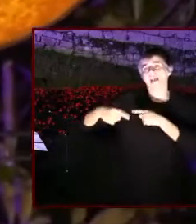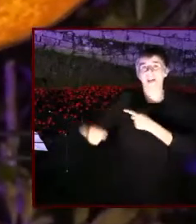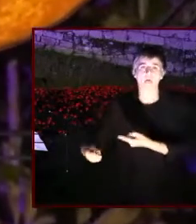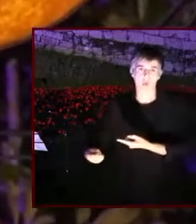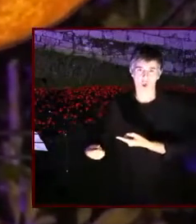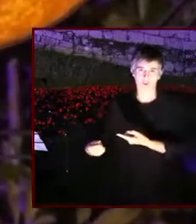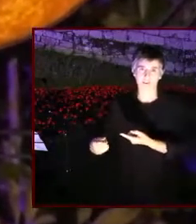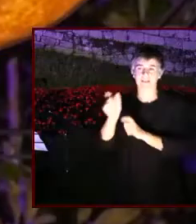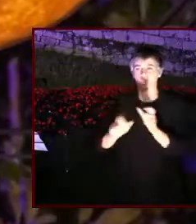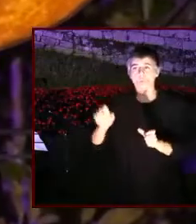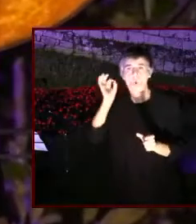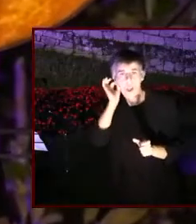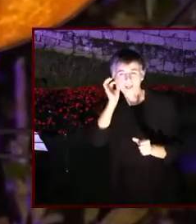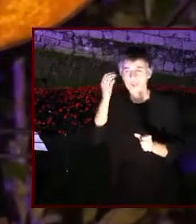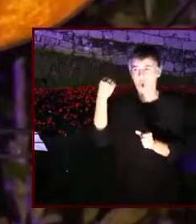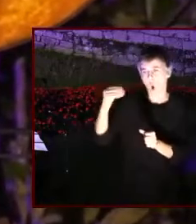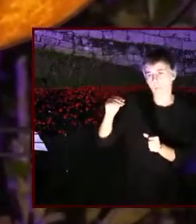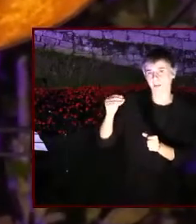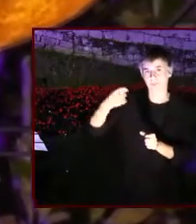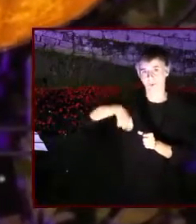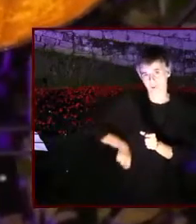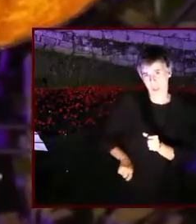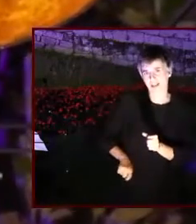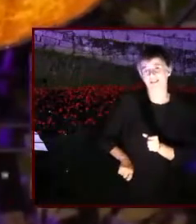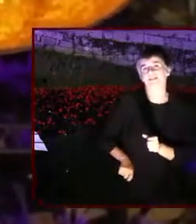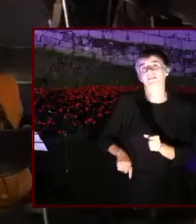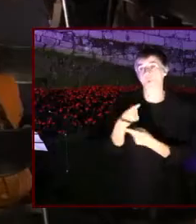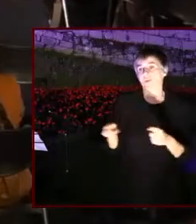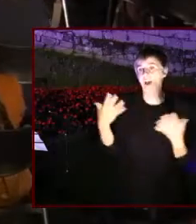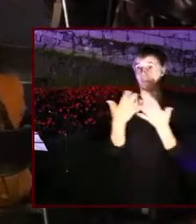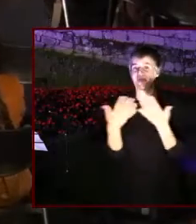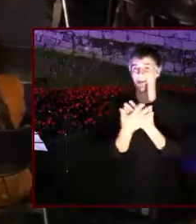e profesionais da música. Por favor, un fortísimo aplauso para Waiza.